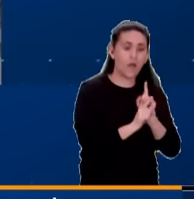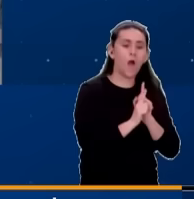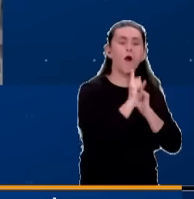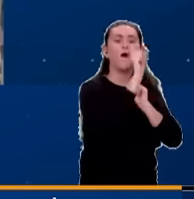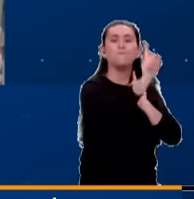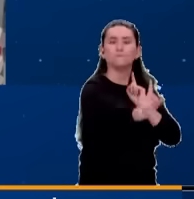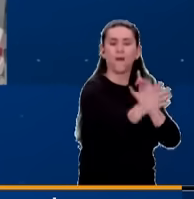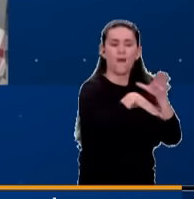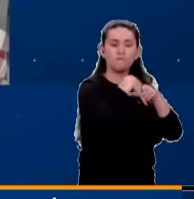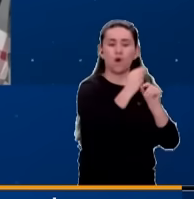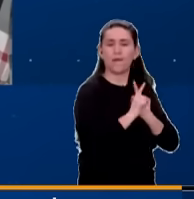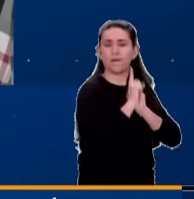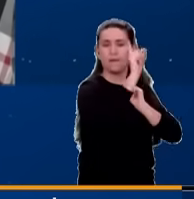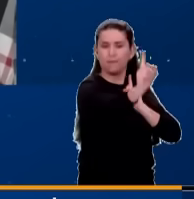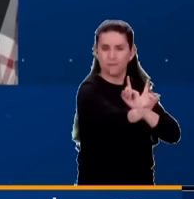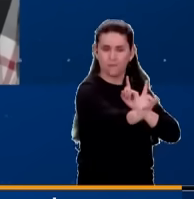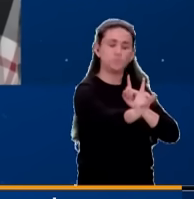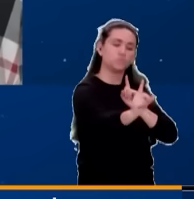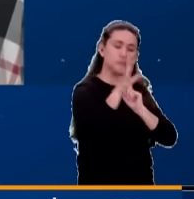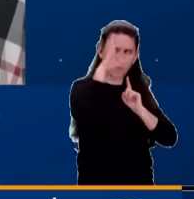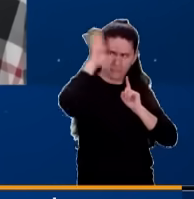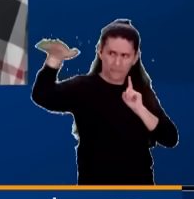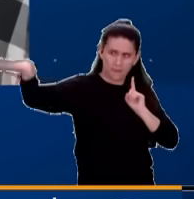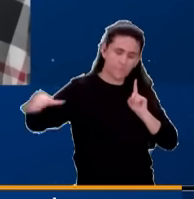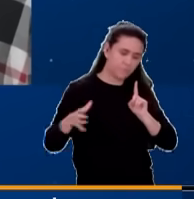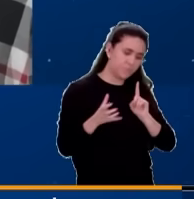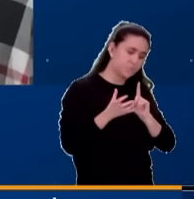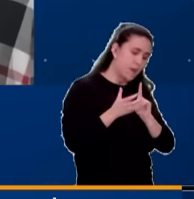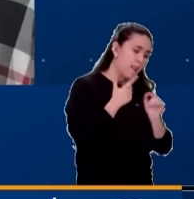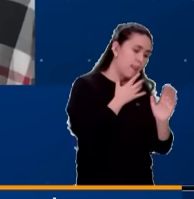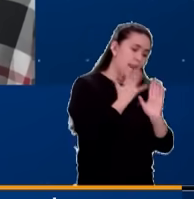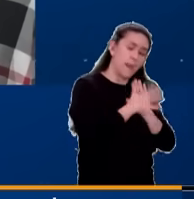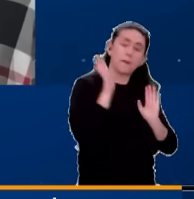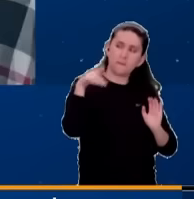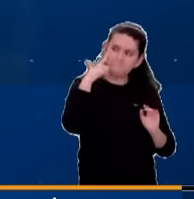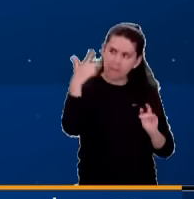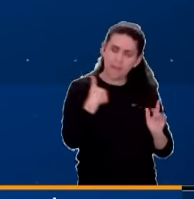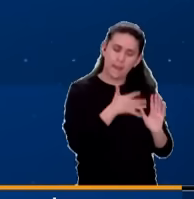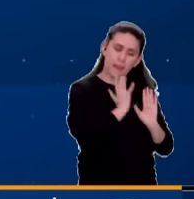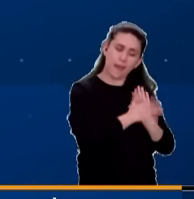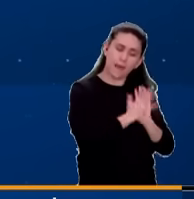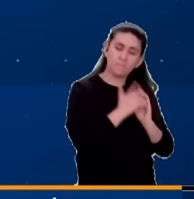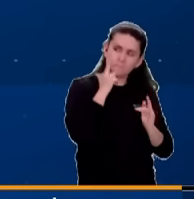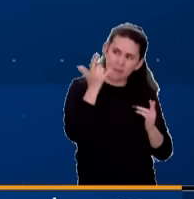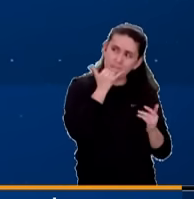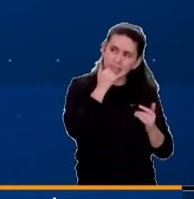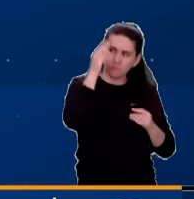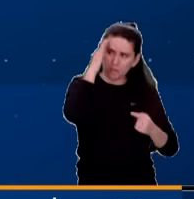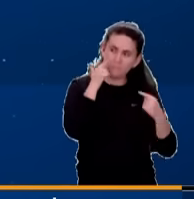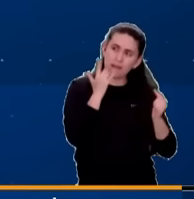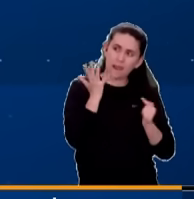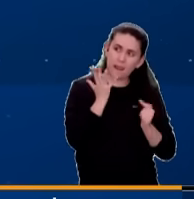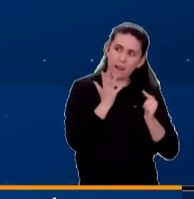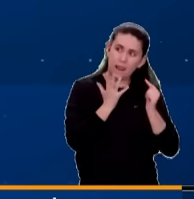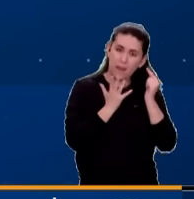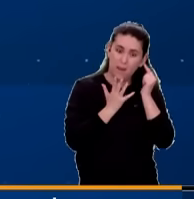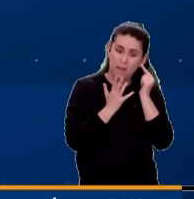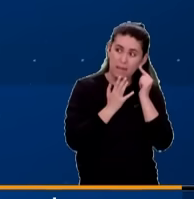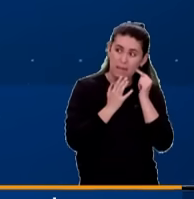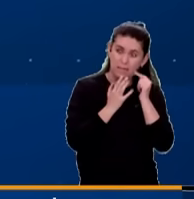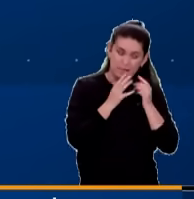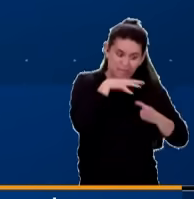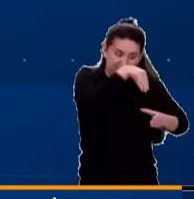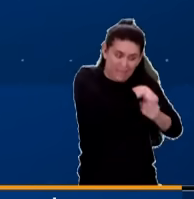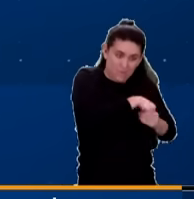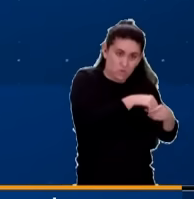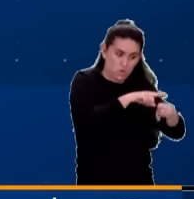Y entonces le comenta todo lo que había pasado, lo que él visto, lo que estaba sospechando. A la policía ya entró, pero